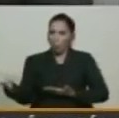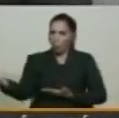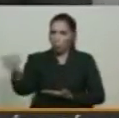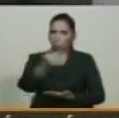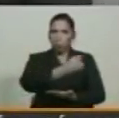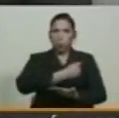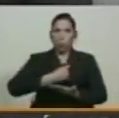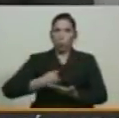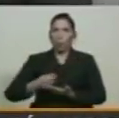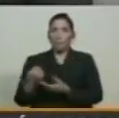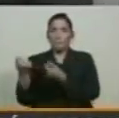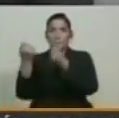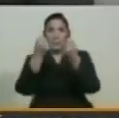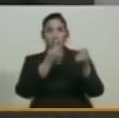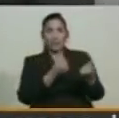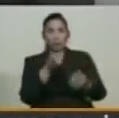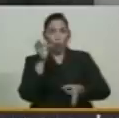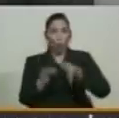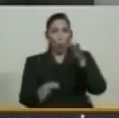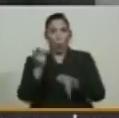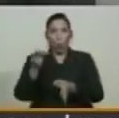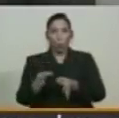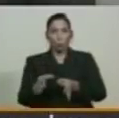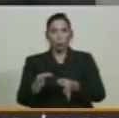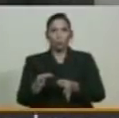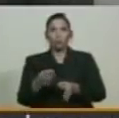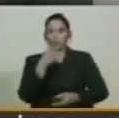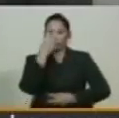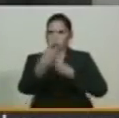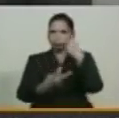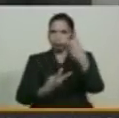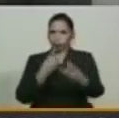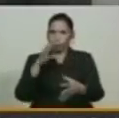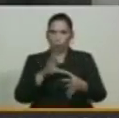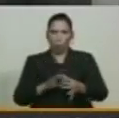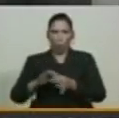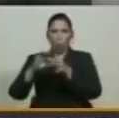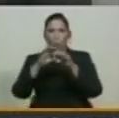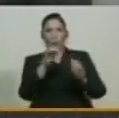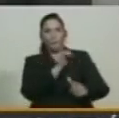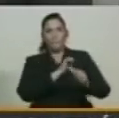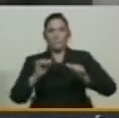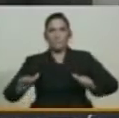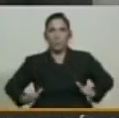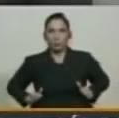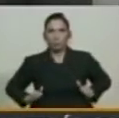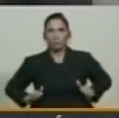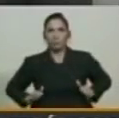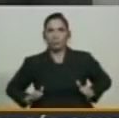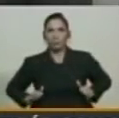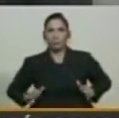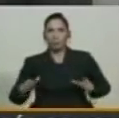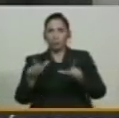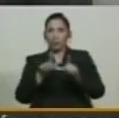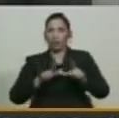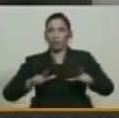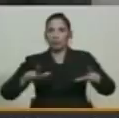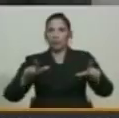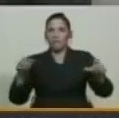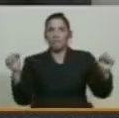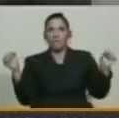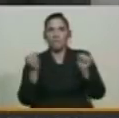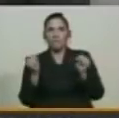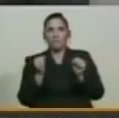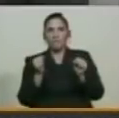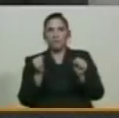Precios Justos, luego de un procedimiento relacionado conjuntamente con la Fuerza Armada Nacional Bolivariana en el local Frío de